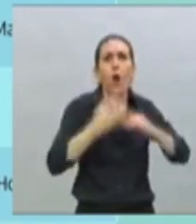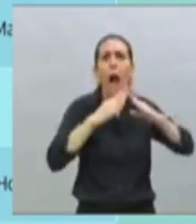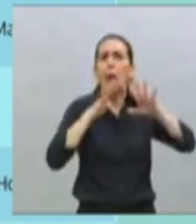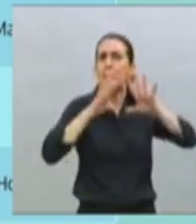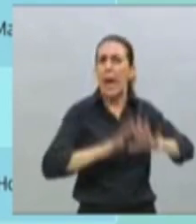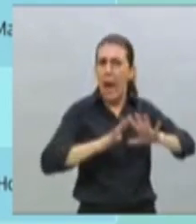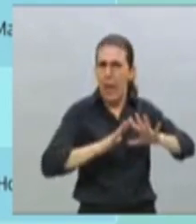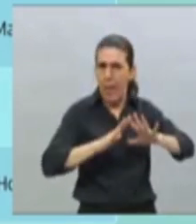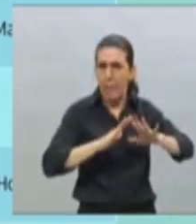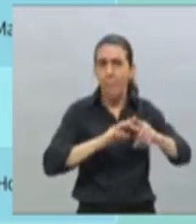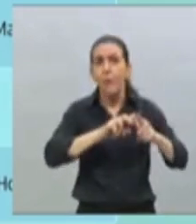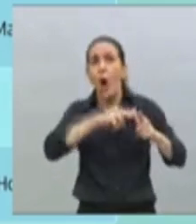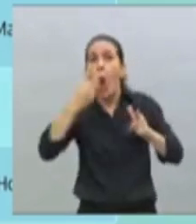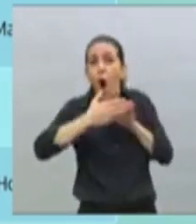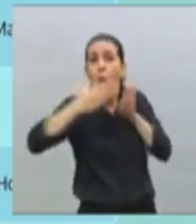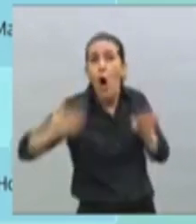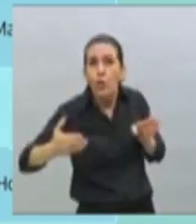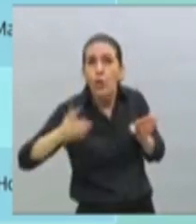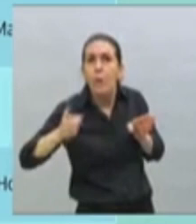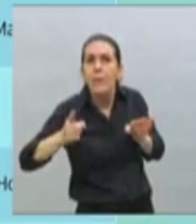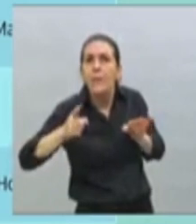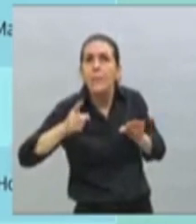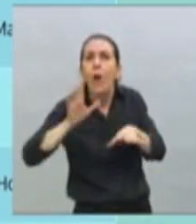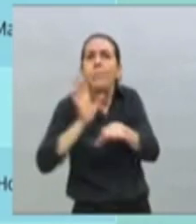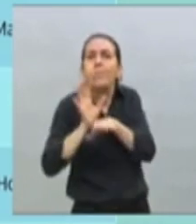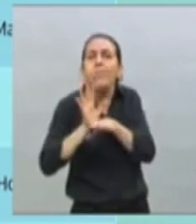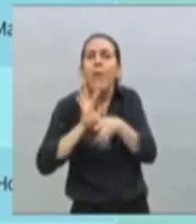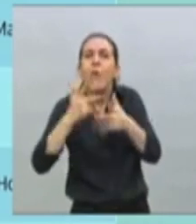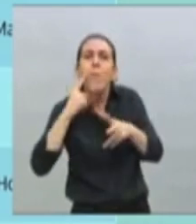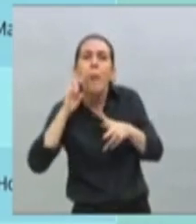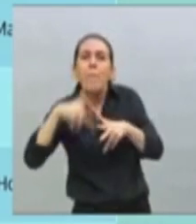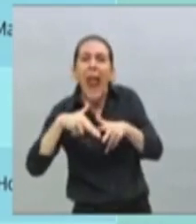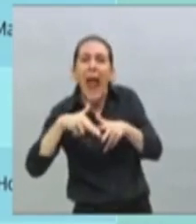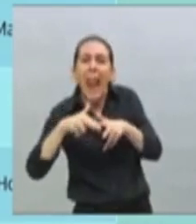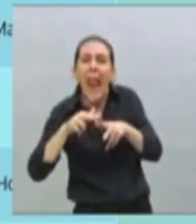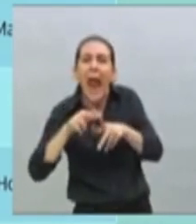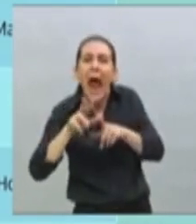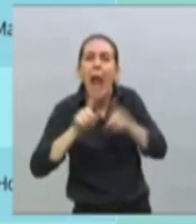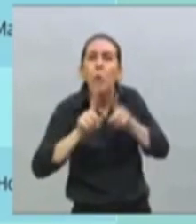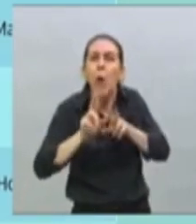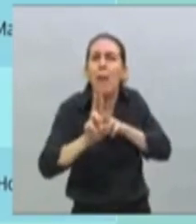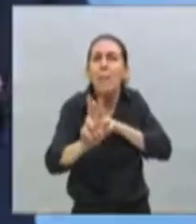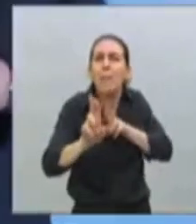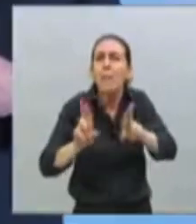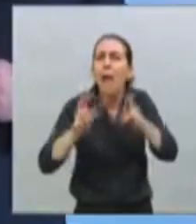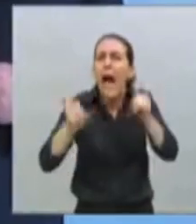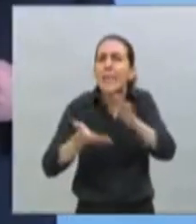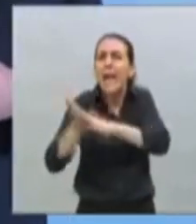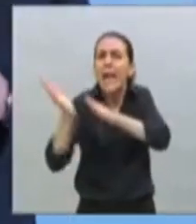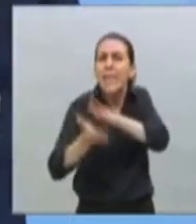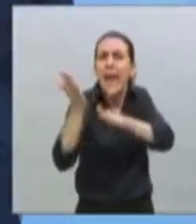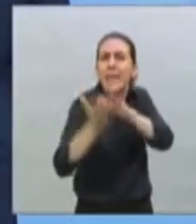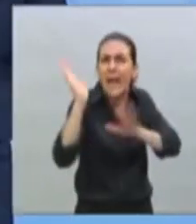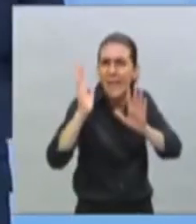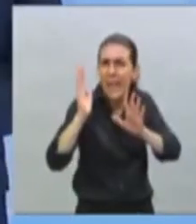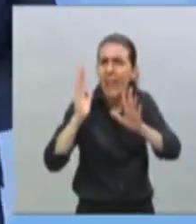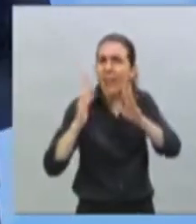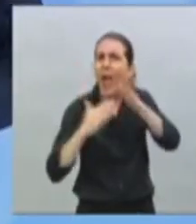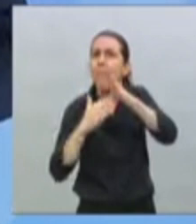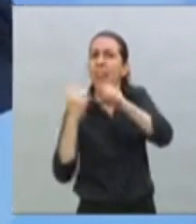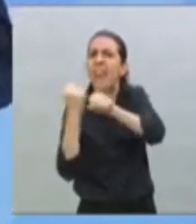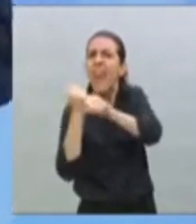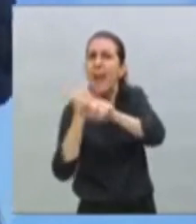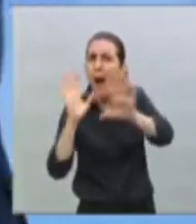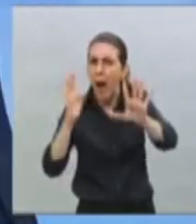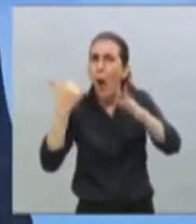un segundo momento, que es este aislamiento administrado, que permitió que determinadas actividades sean